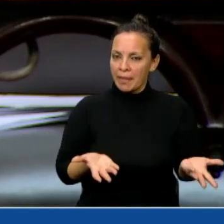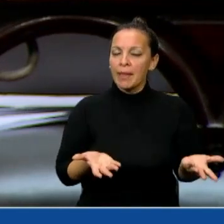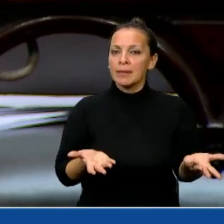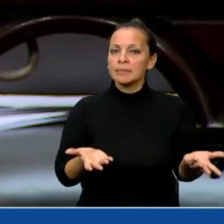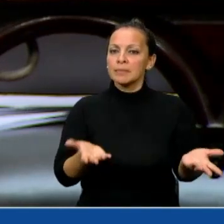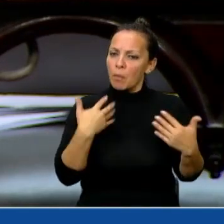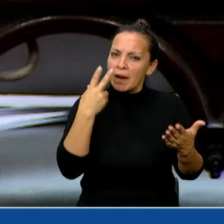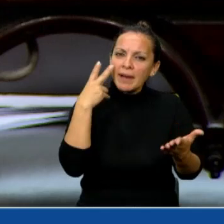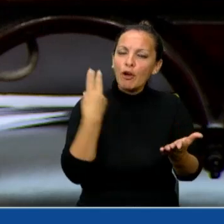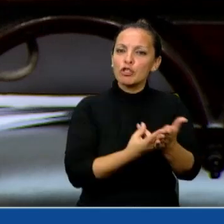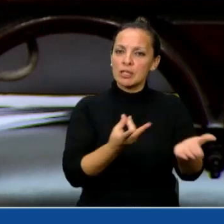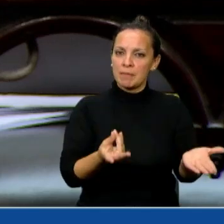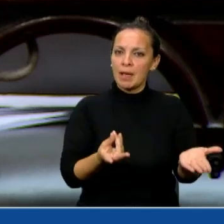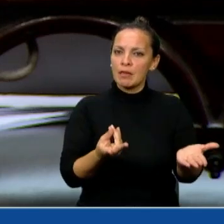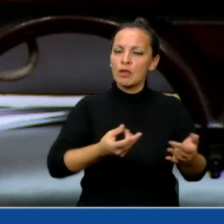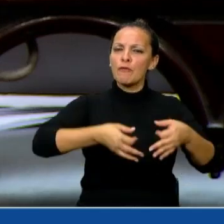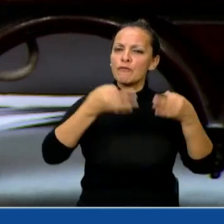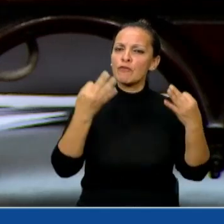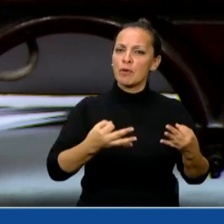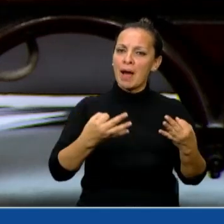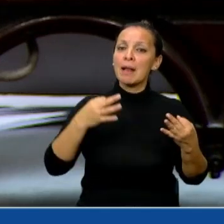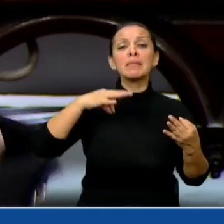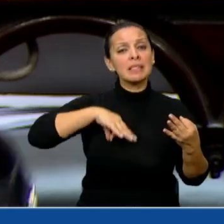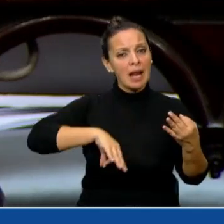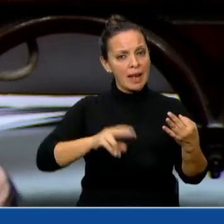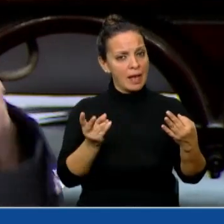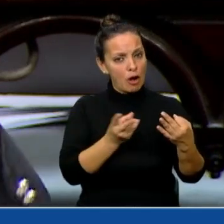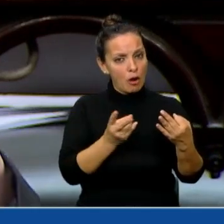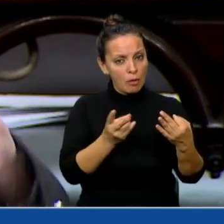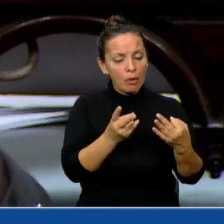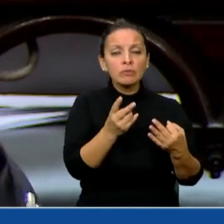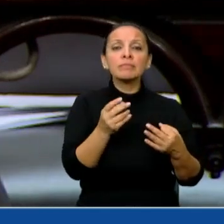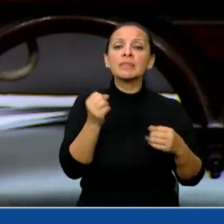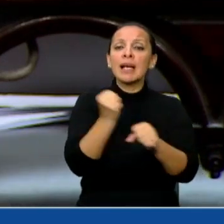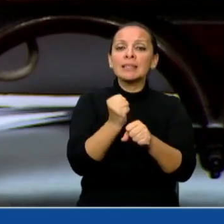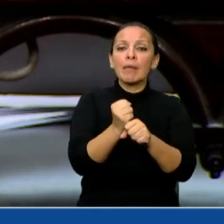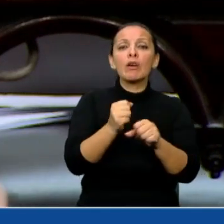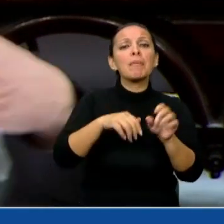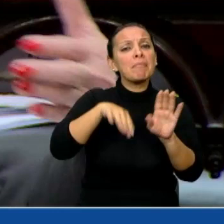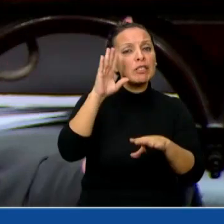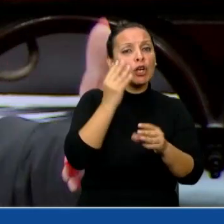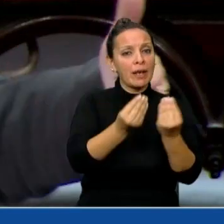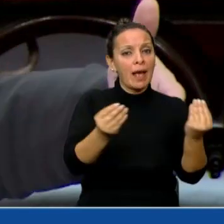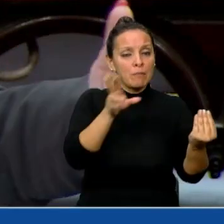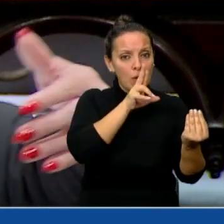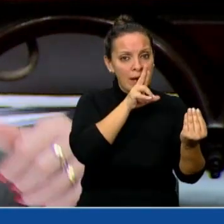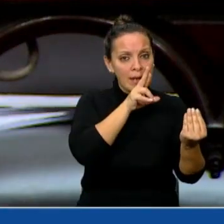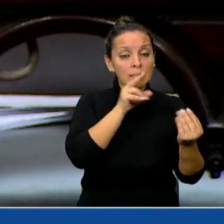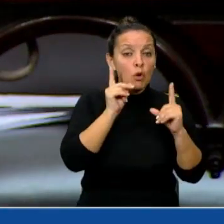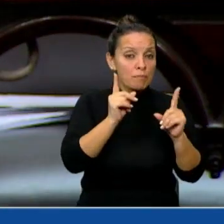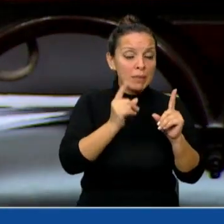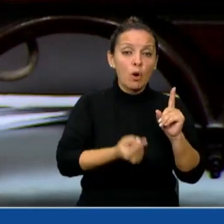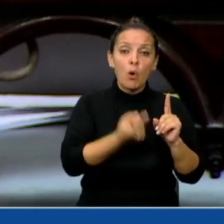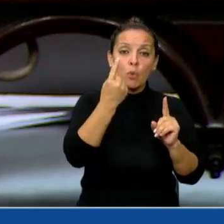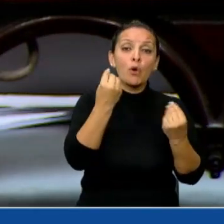mayor reconocimiento formal y salarial a las actividades que mayoritariamente ocupamos las mujeres, una de las cuales hablamos hoy, la